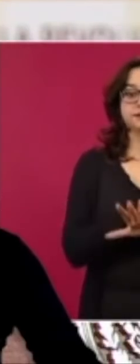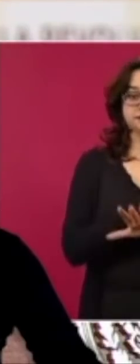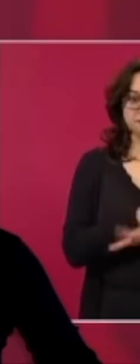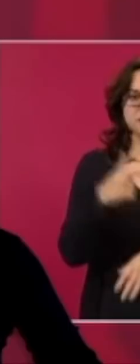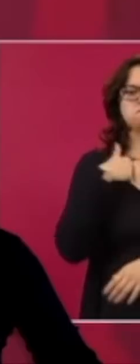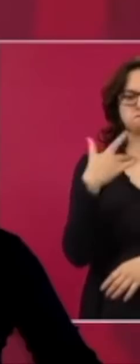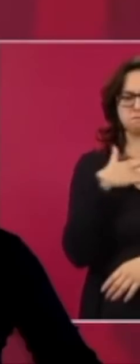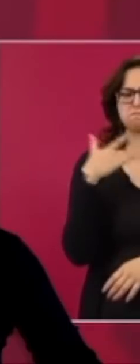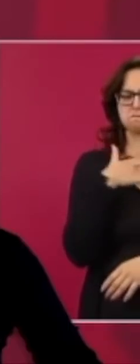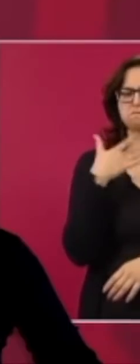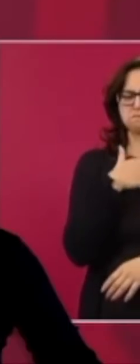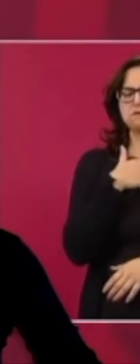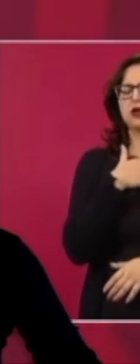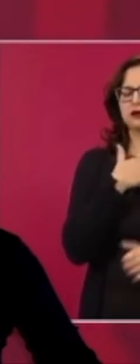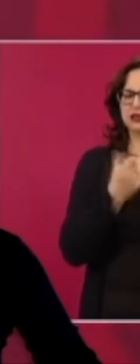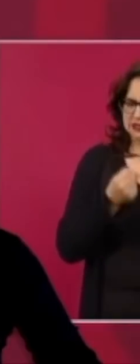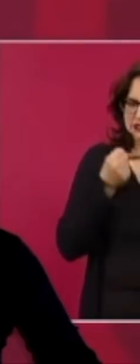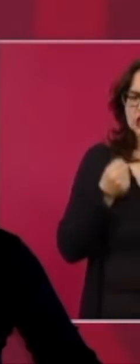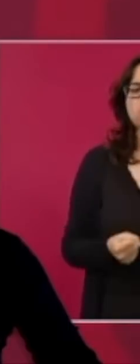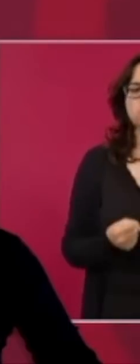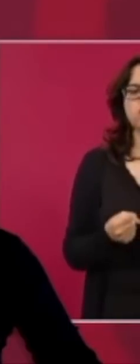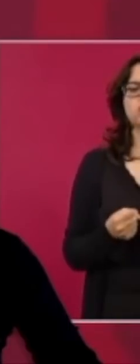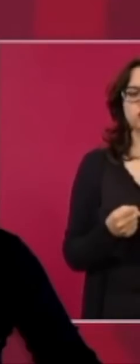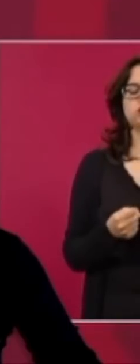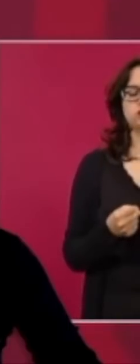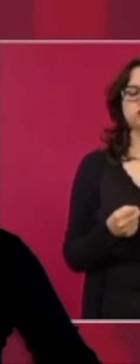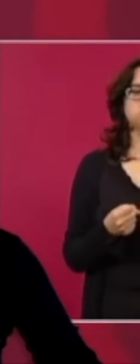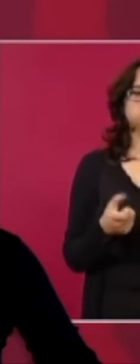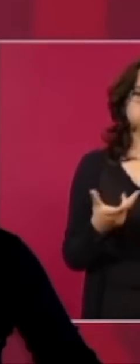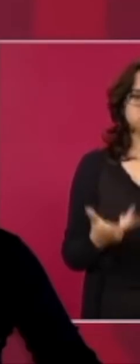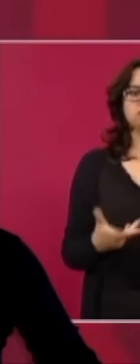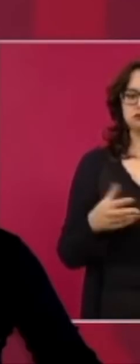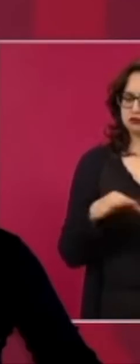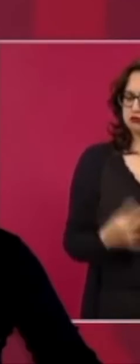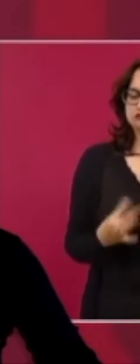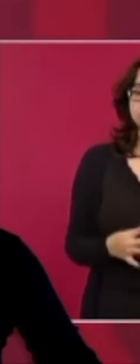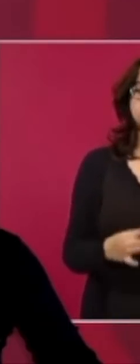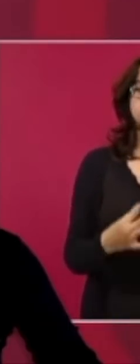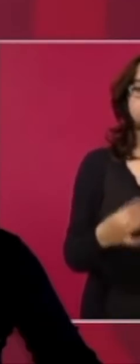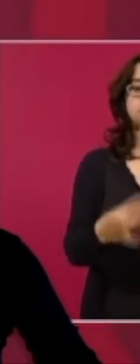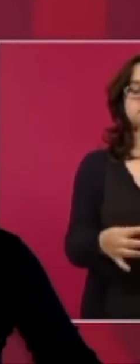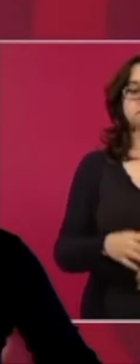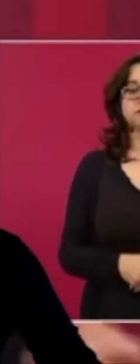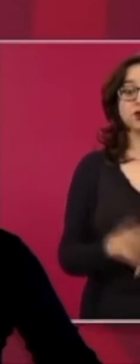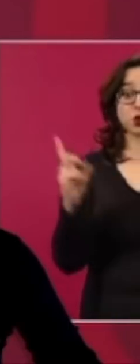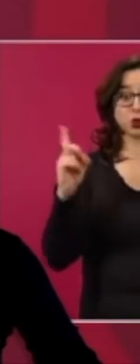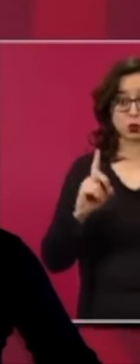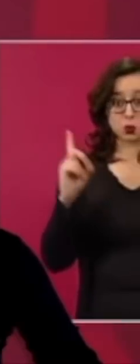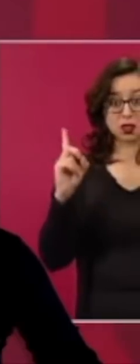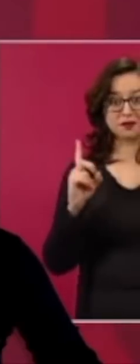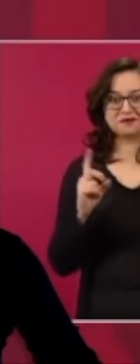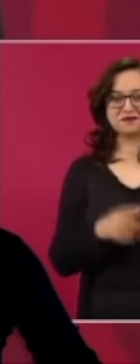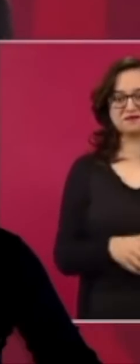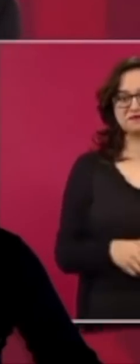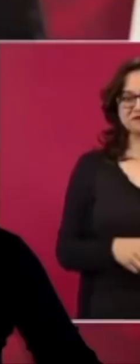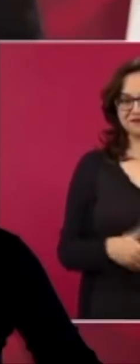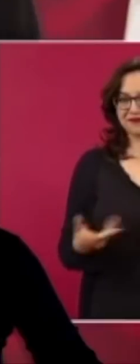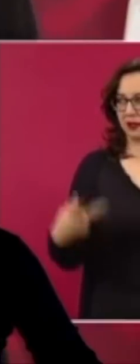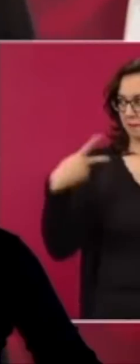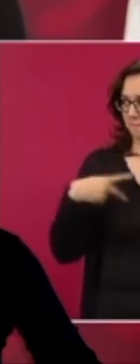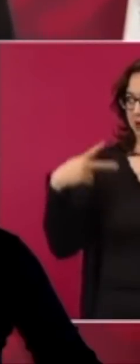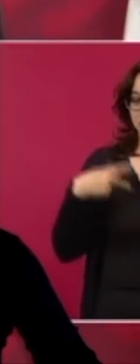vamos a entregar buenas cuentas. No tengo la menor duda de eso, de que entre todos los